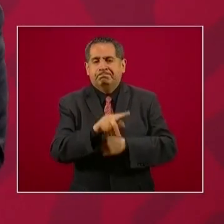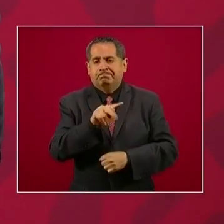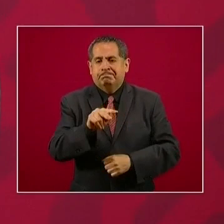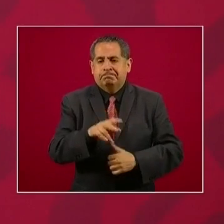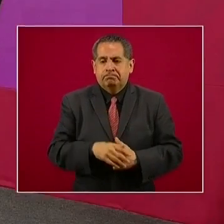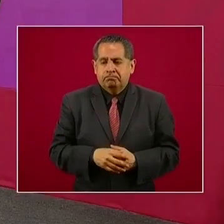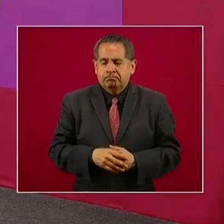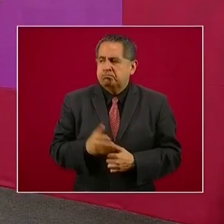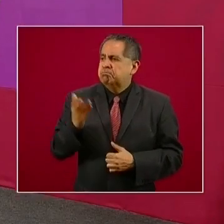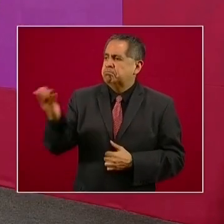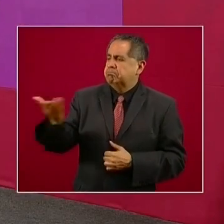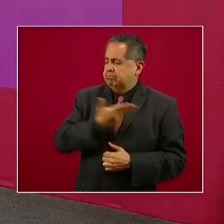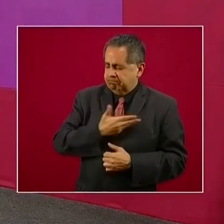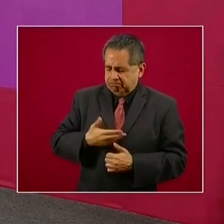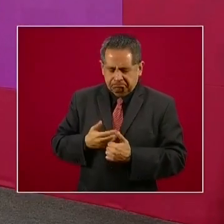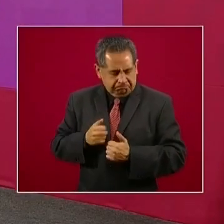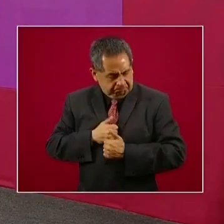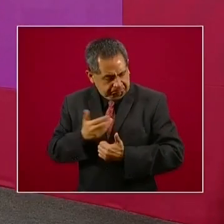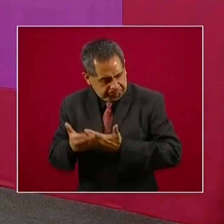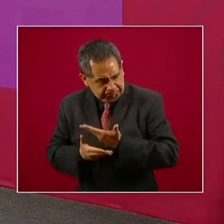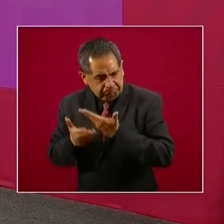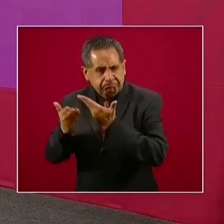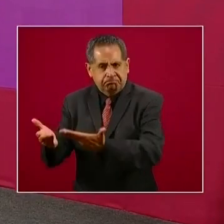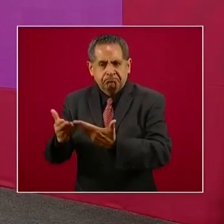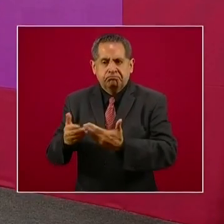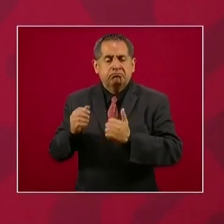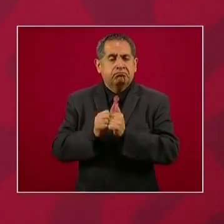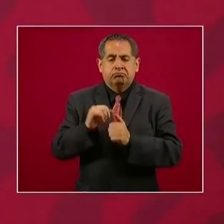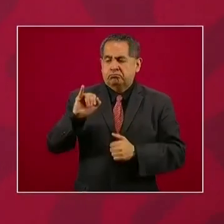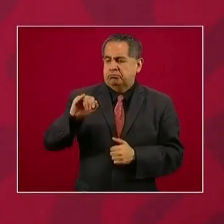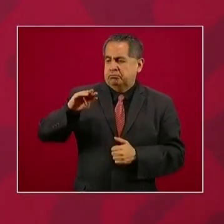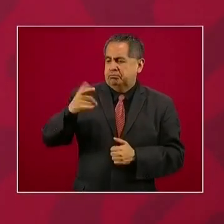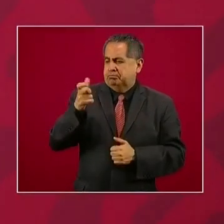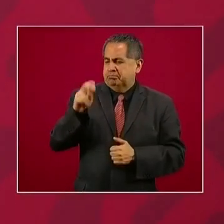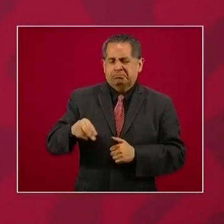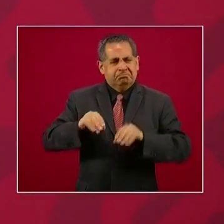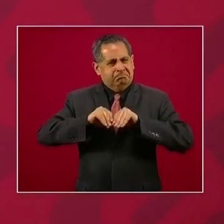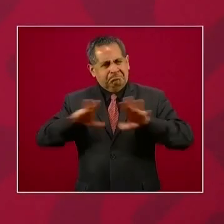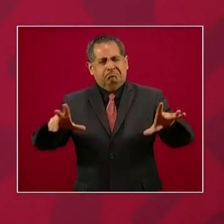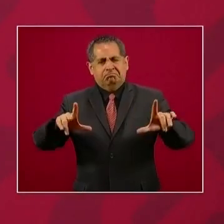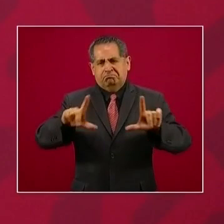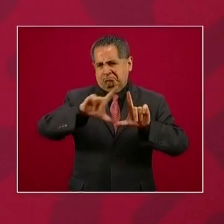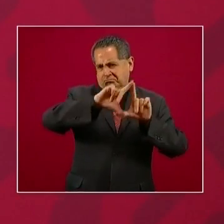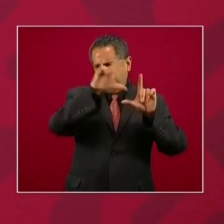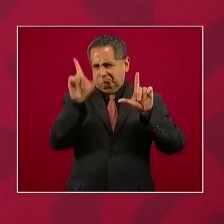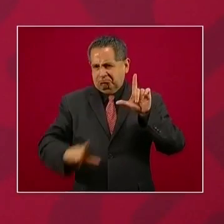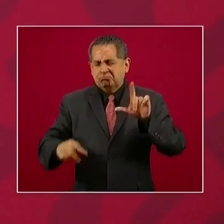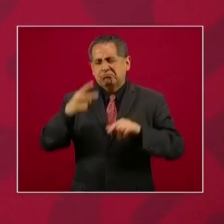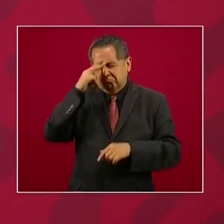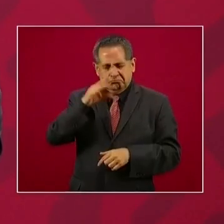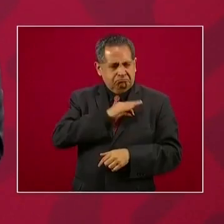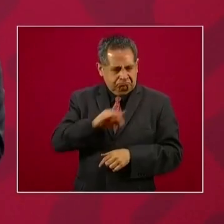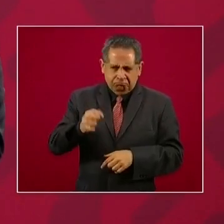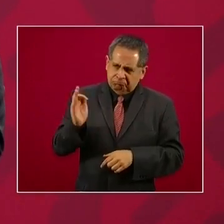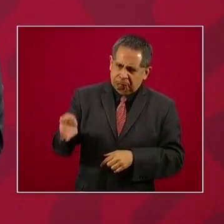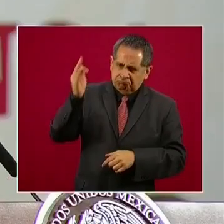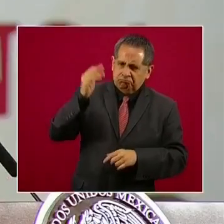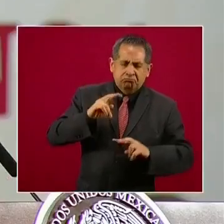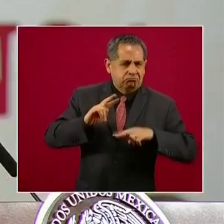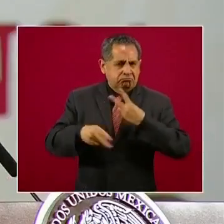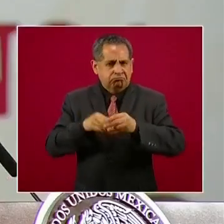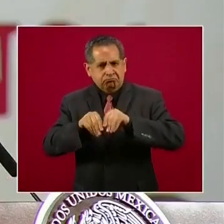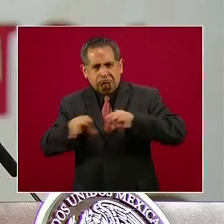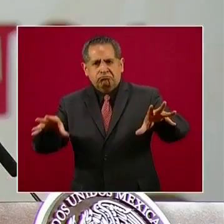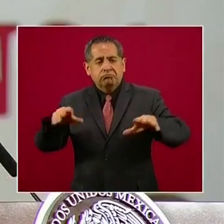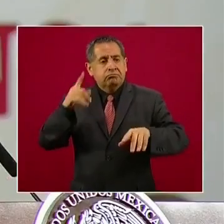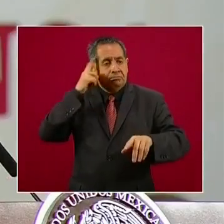cuente con la cobertura nacional de imagen televisión para que siga llegando el conocimiento a